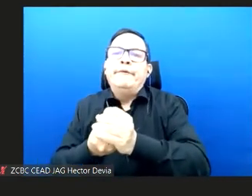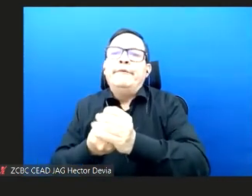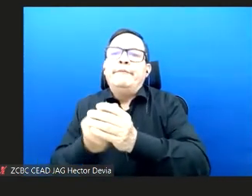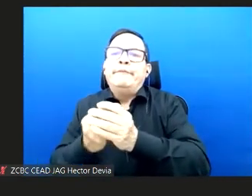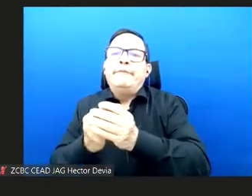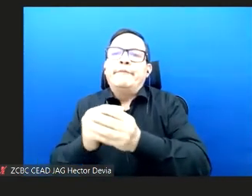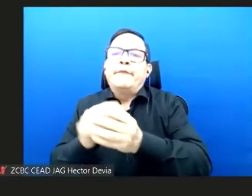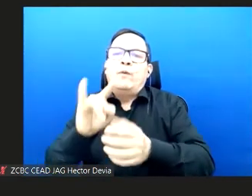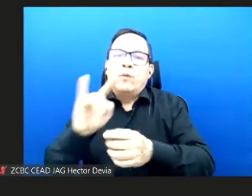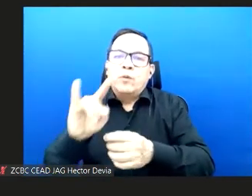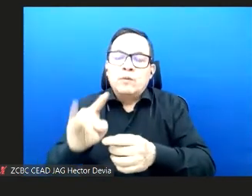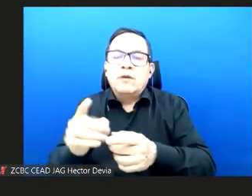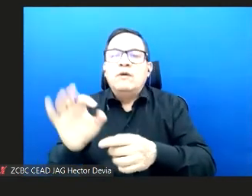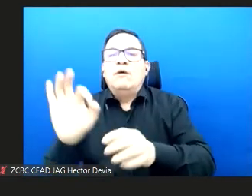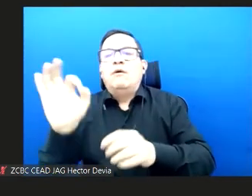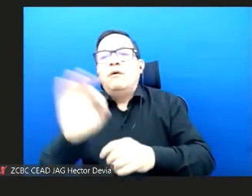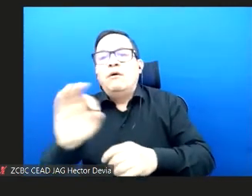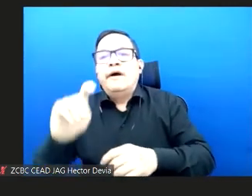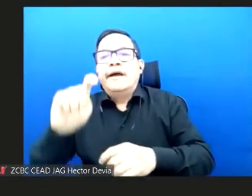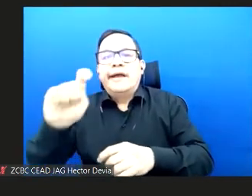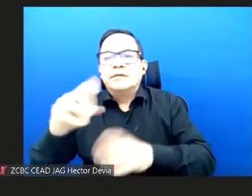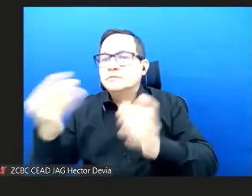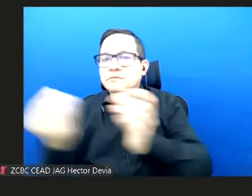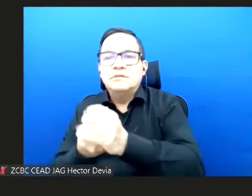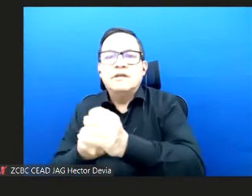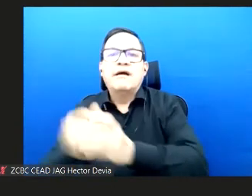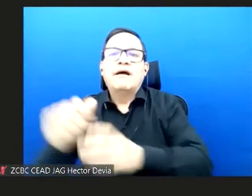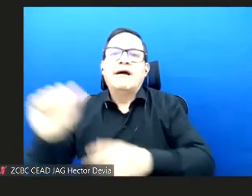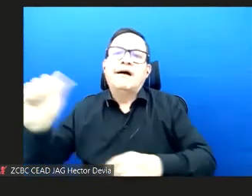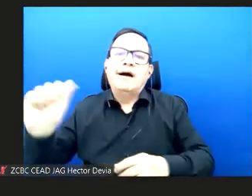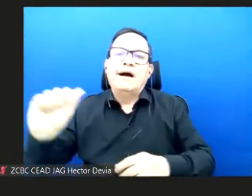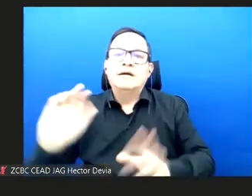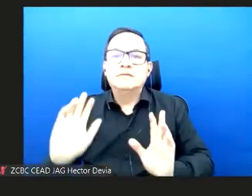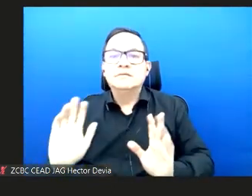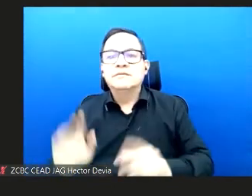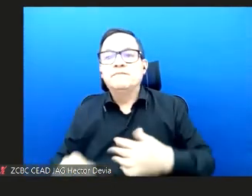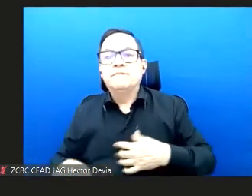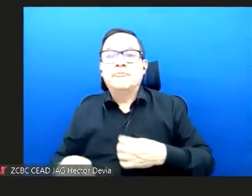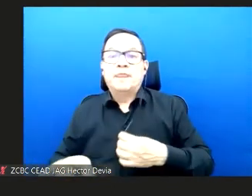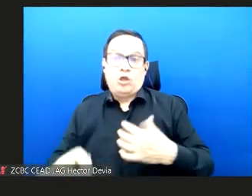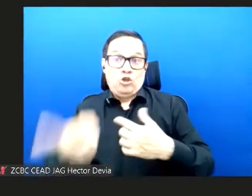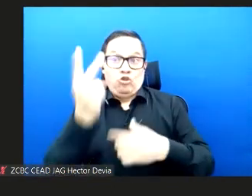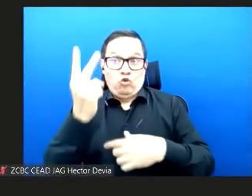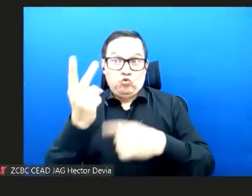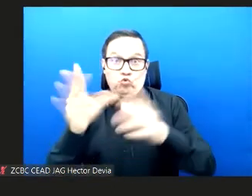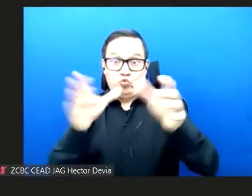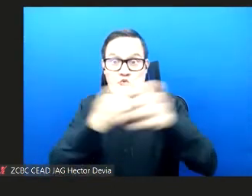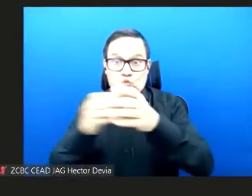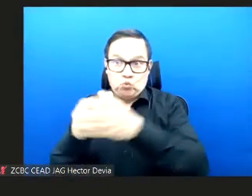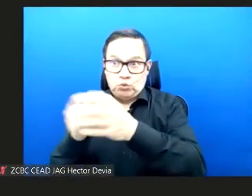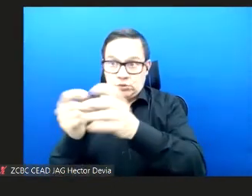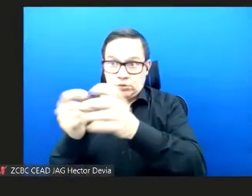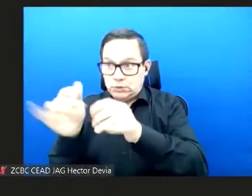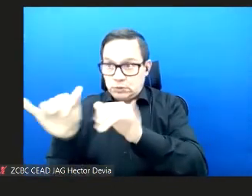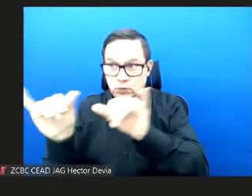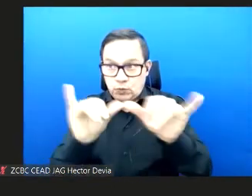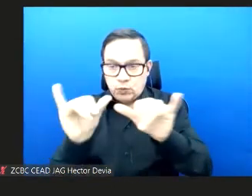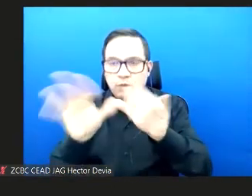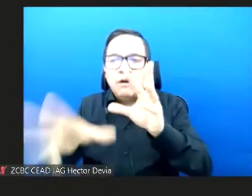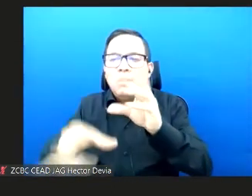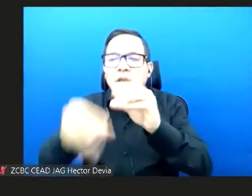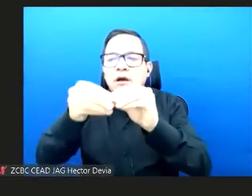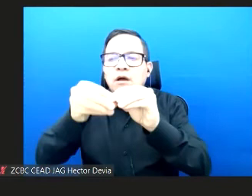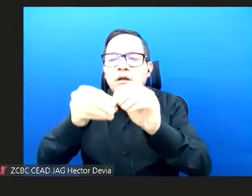perdón, ese es un i. Cuando los dos conjuntos tienen elementos en común, el complemento se representa de la siguiente